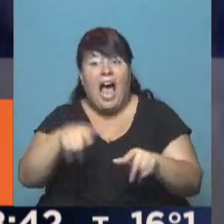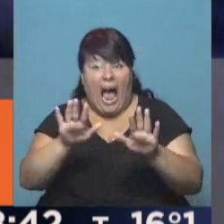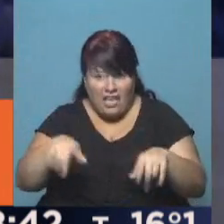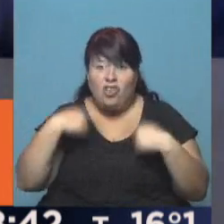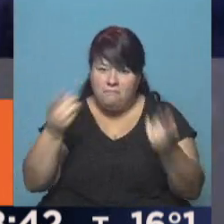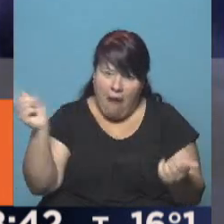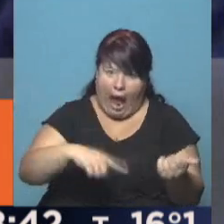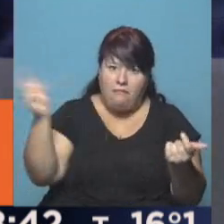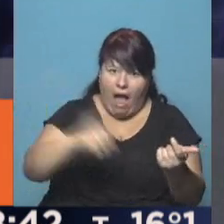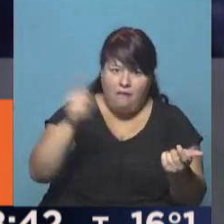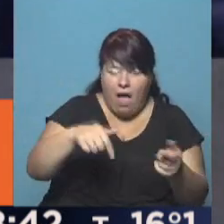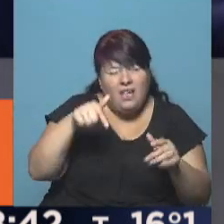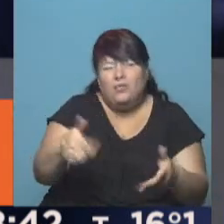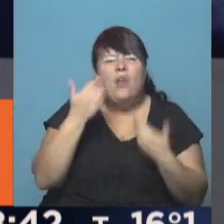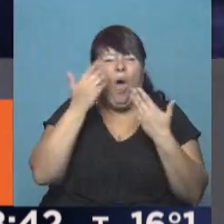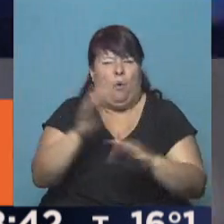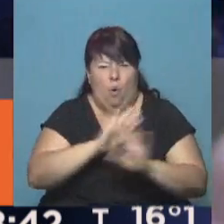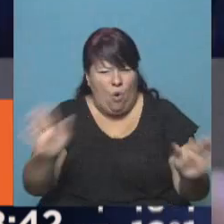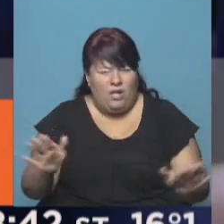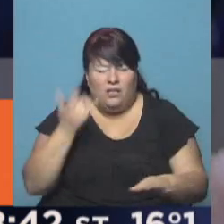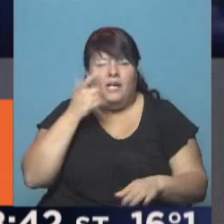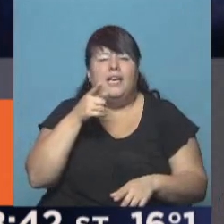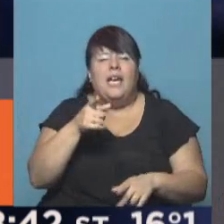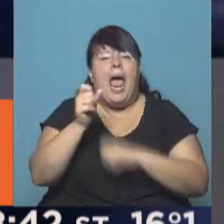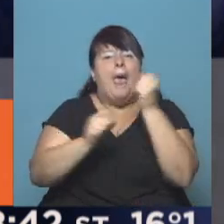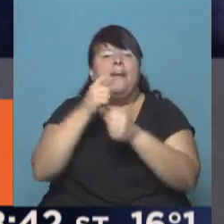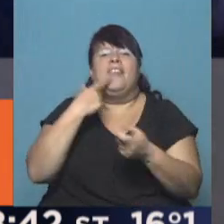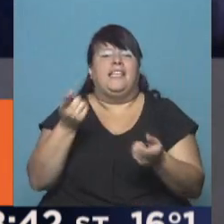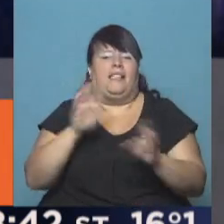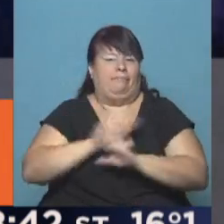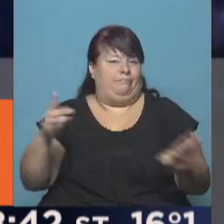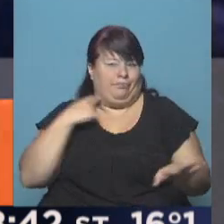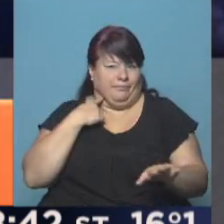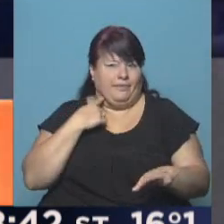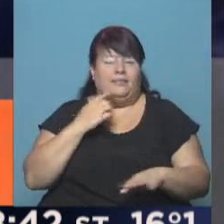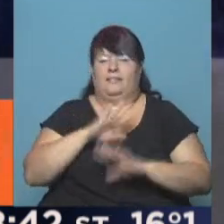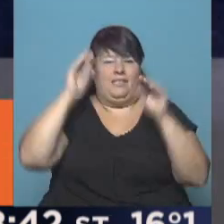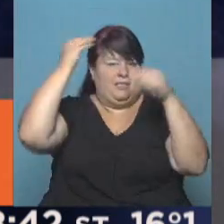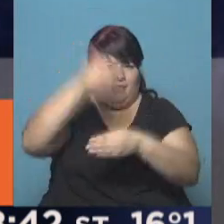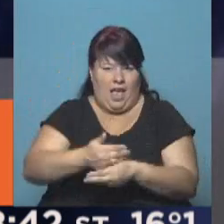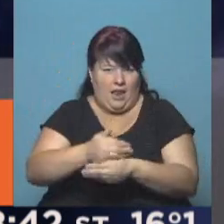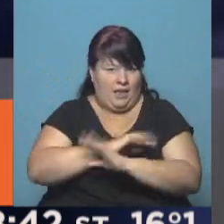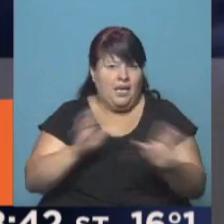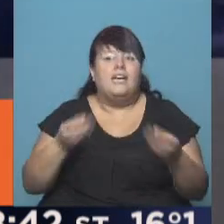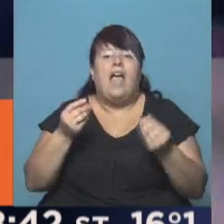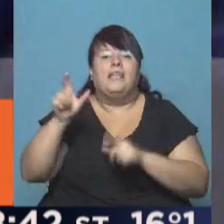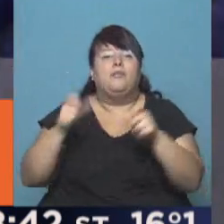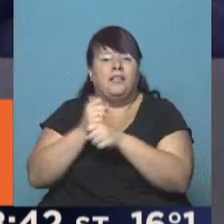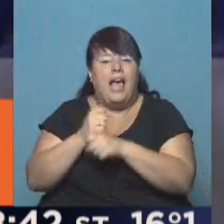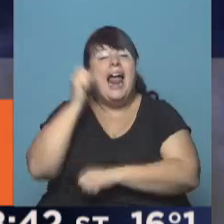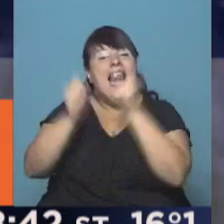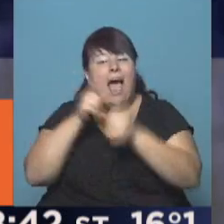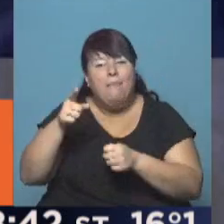sigan agregando esto es una barbaridad cristian la empresa dice que no hay vuelta atrás que la planta se cierra qué hacen los trabajadores